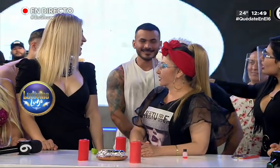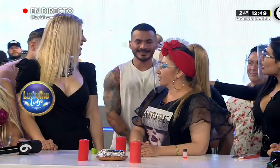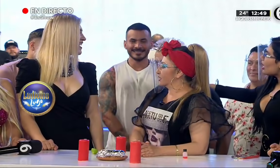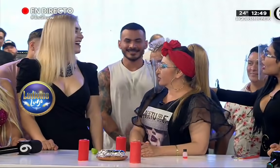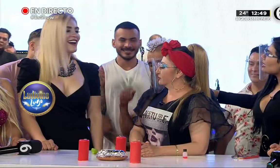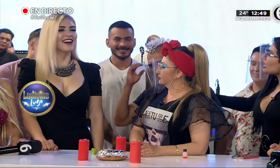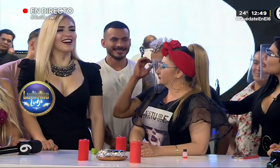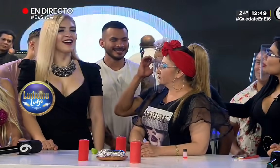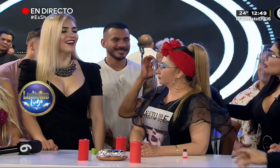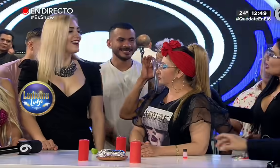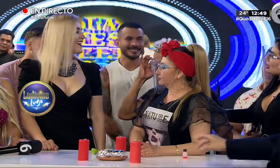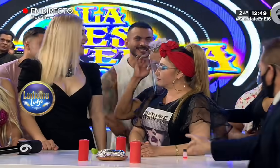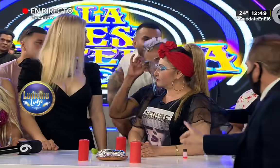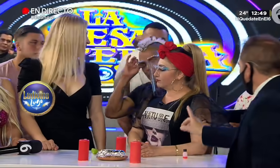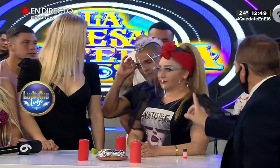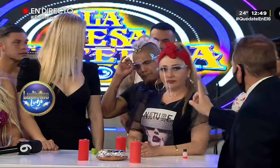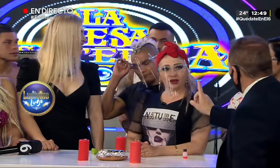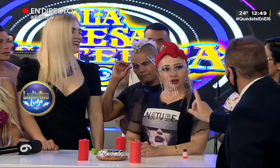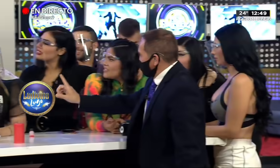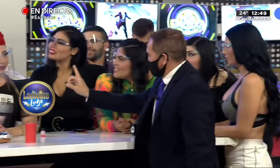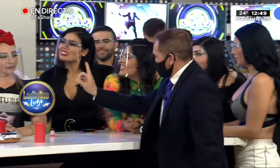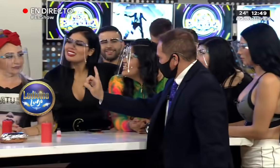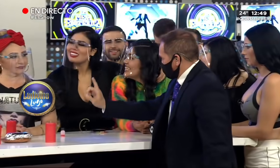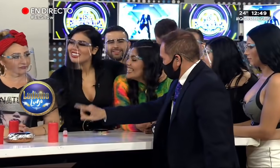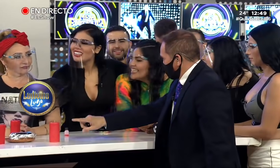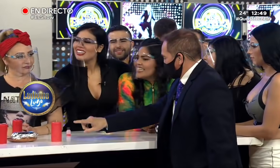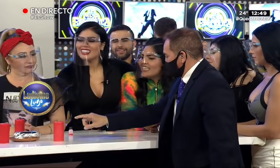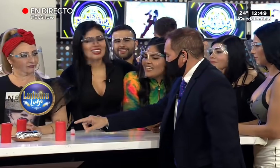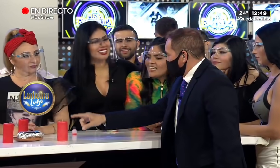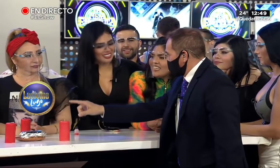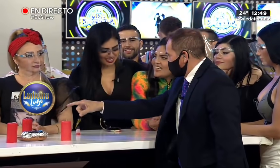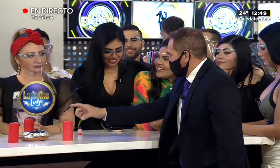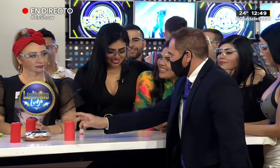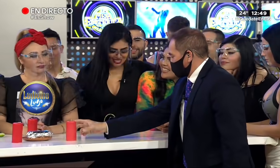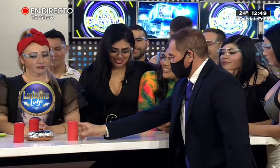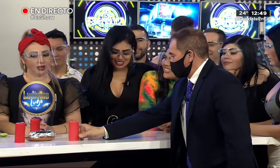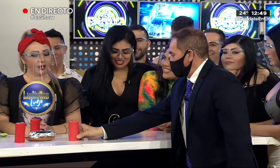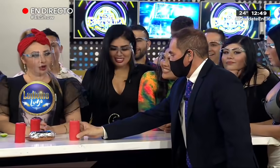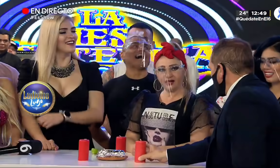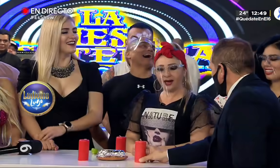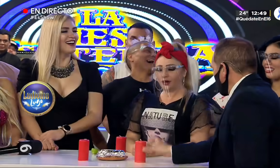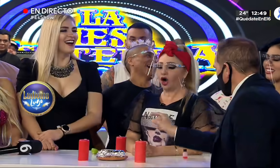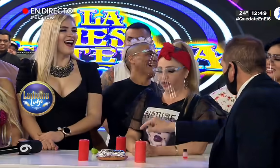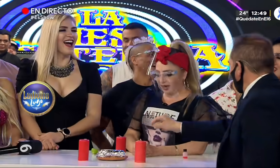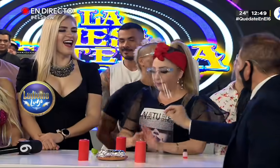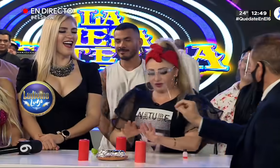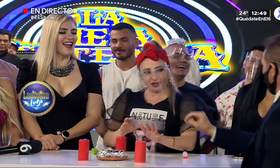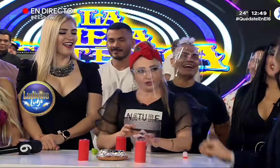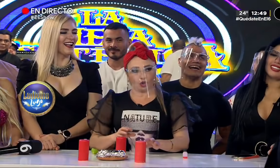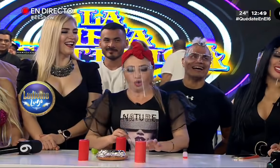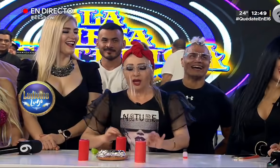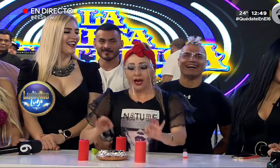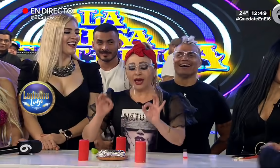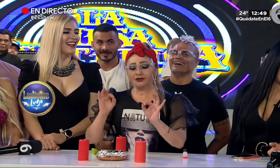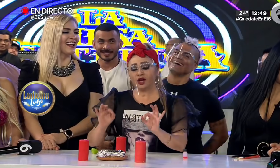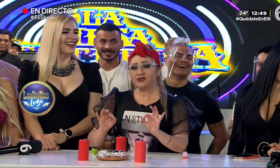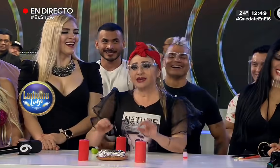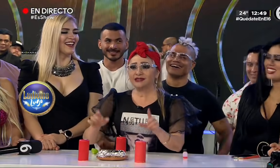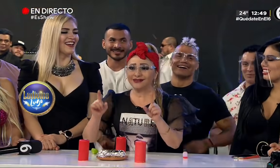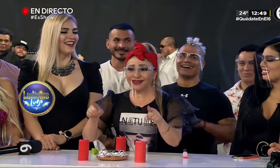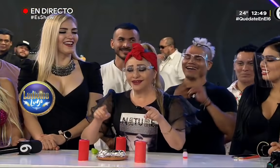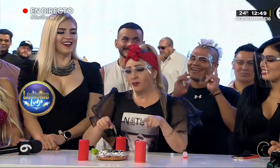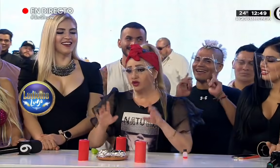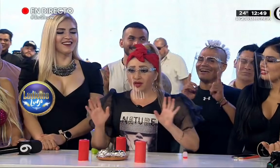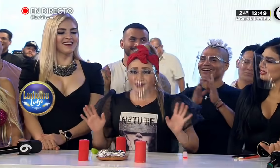Pregúntale a Angie. Ándale, pupilentes. Después del ritual, Zumbido le va a dar una zumbada al chile. ¿Le va a morder? Ok, perfecto.